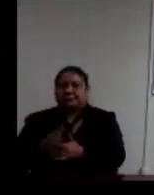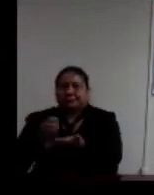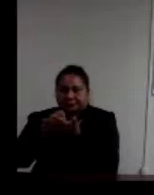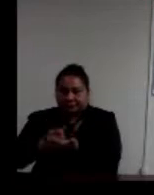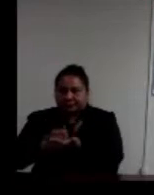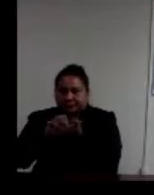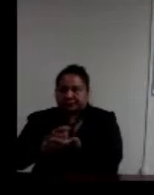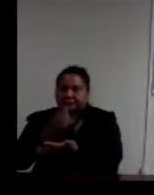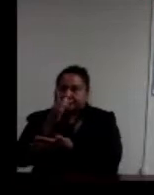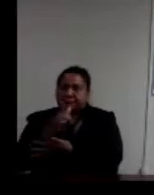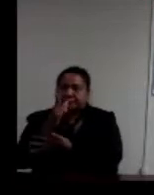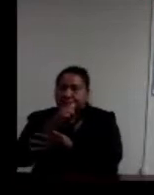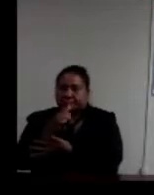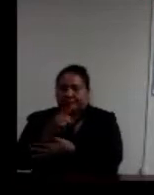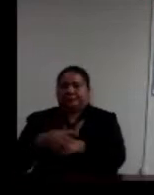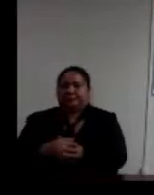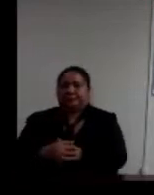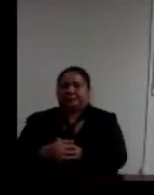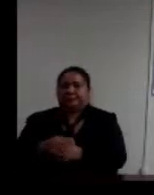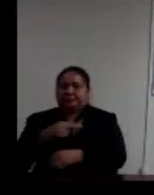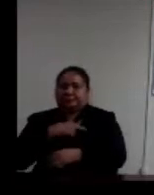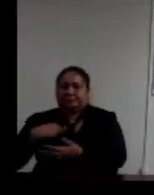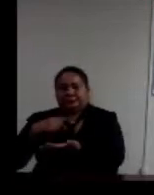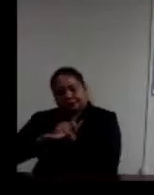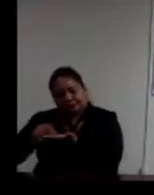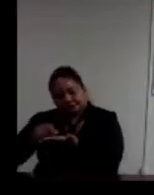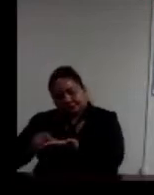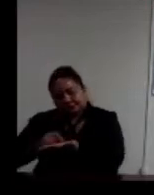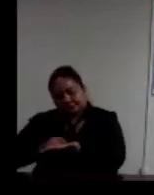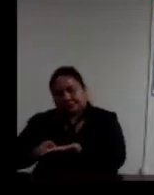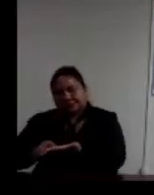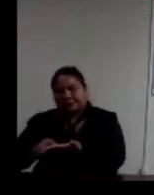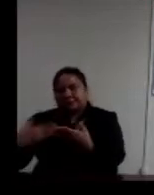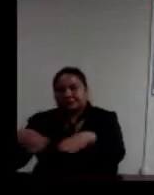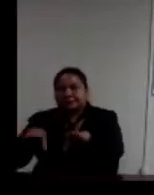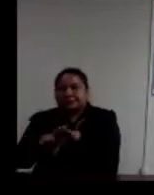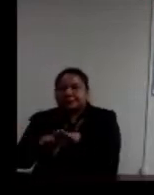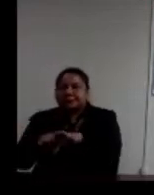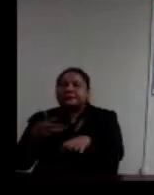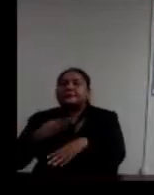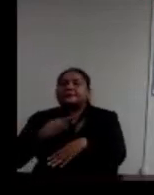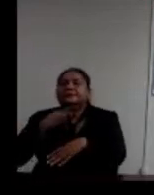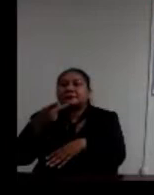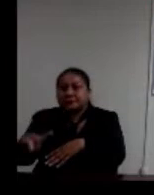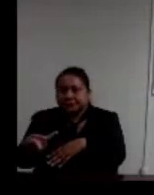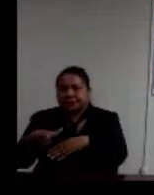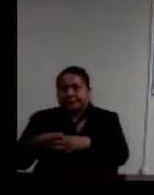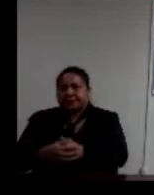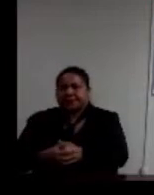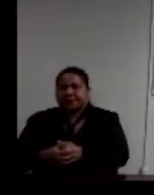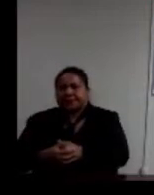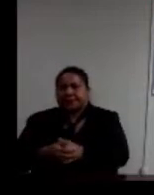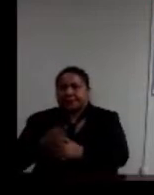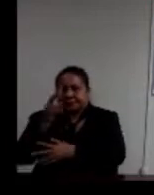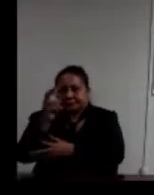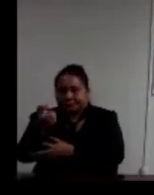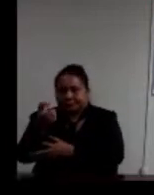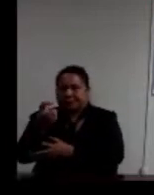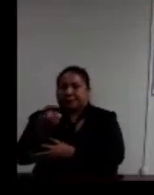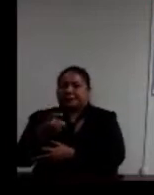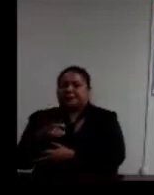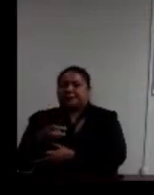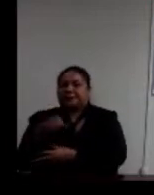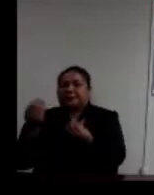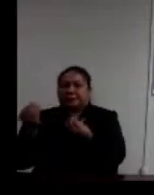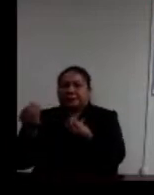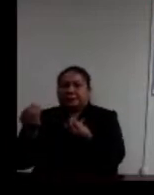acuerdo? Entonces, nosotros escribimos en base a cómo nosotros pronunciamos. Entonces, por eso es que tienen